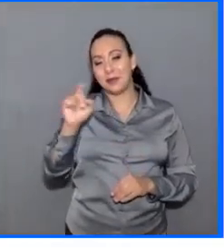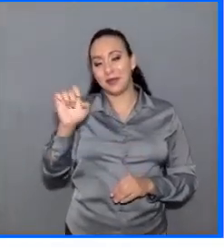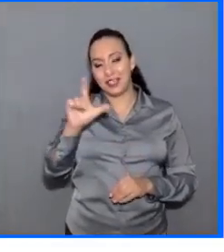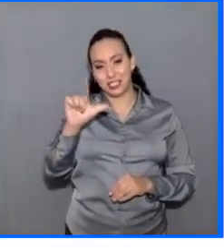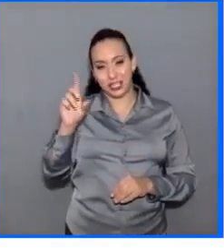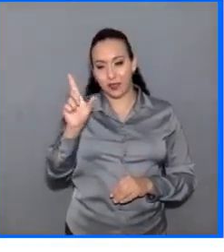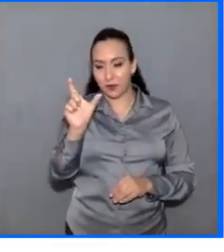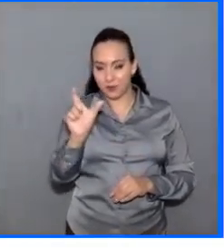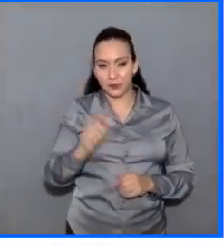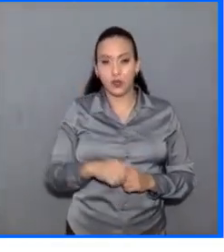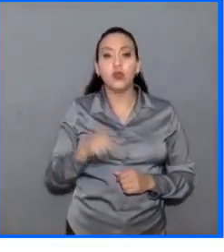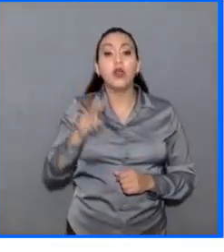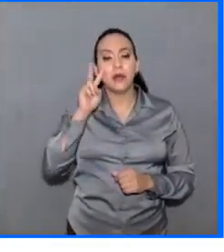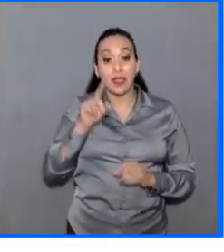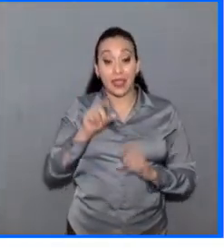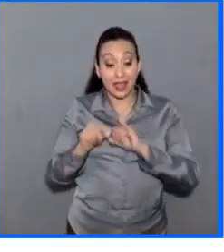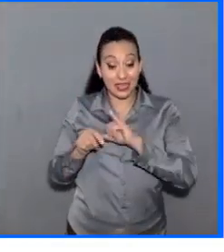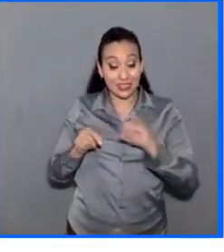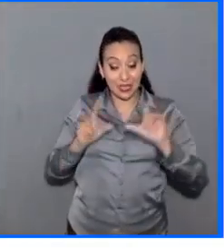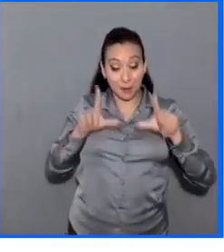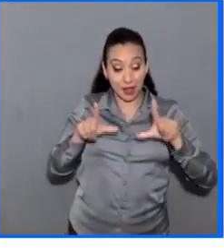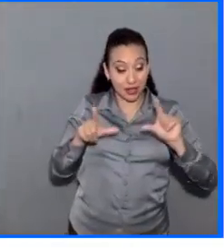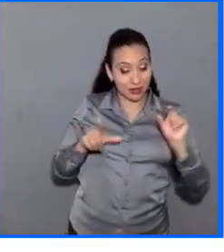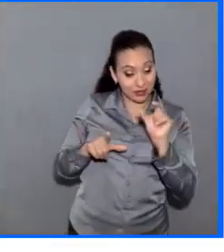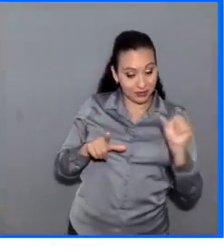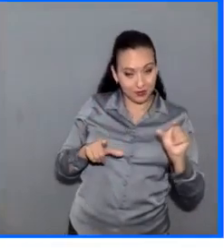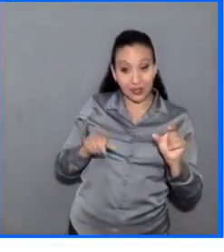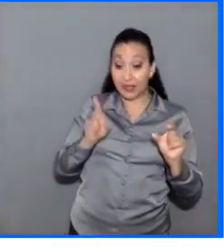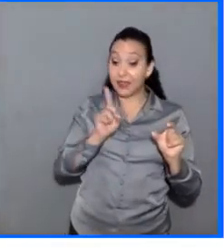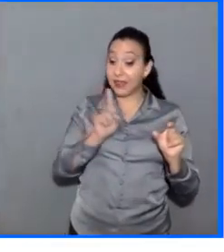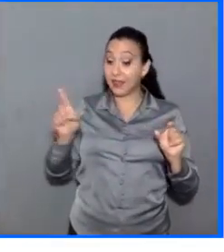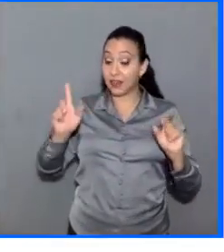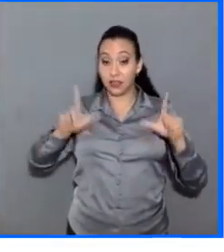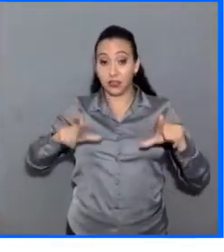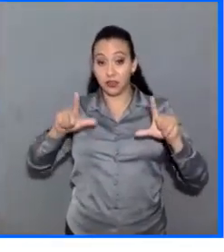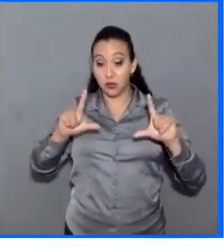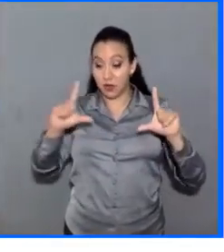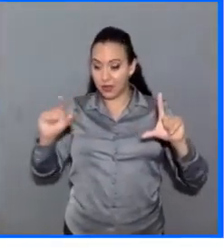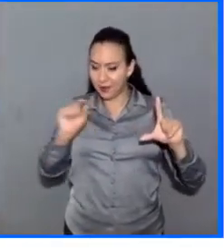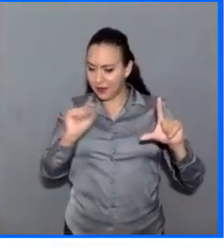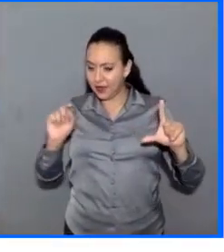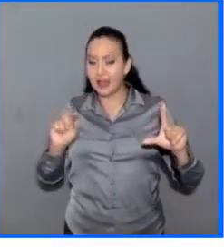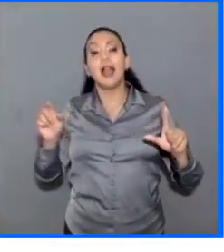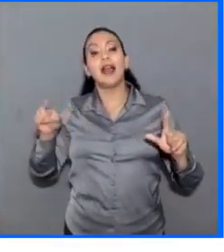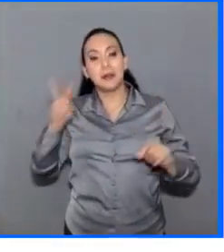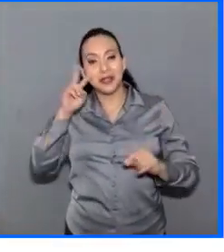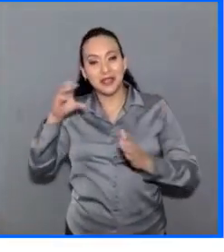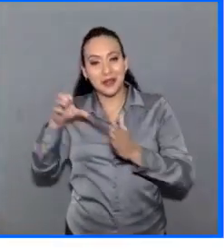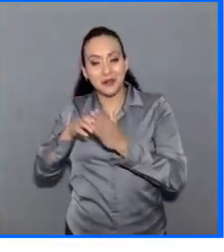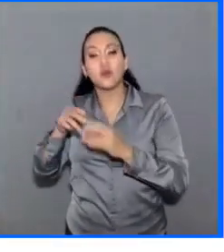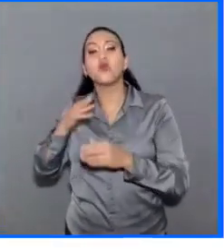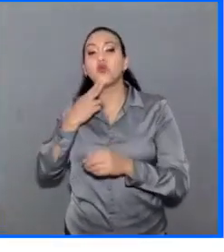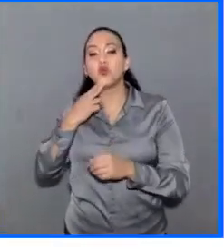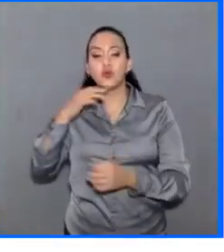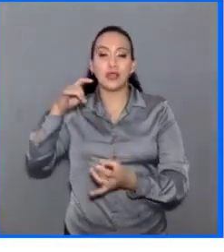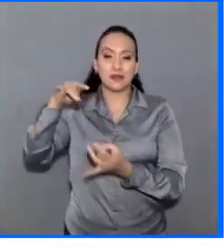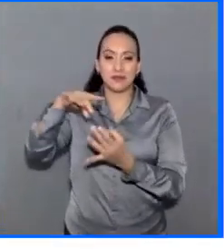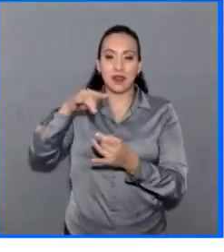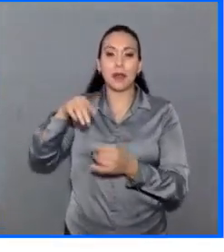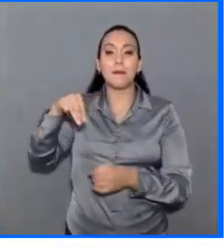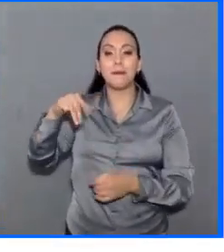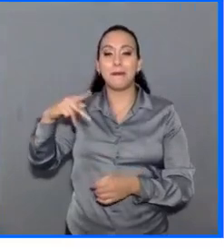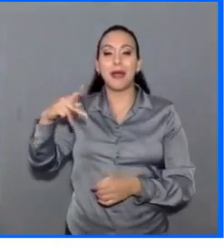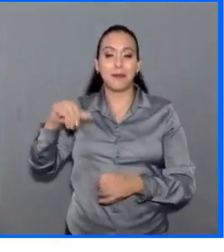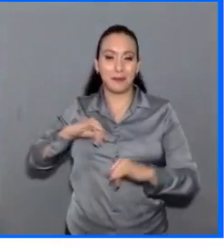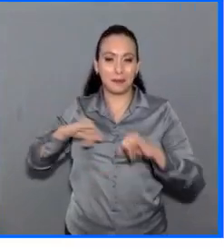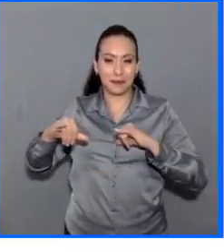la página y del lado derecho se podrá ver la ubicación de la casilla a través de la aplicación Google Maps. También podrá